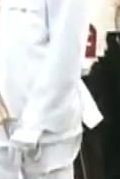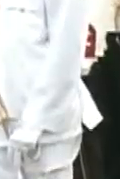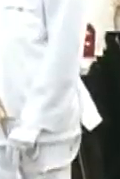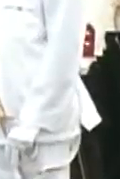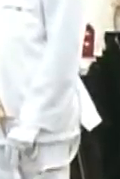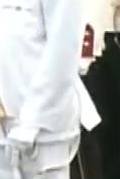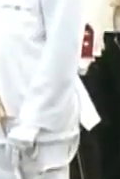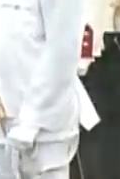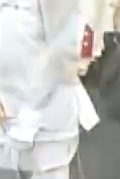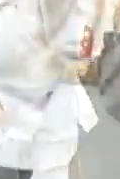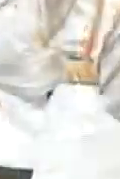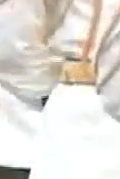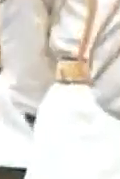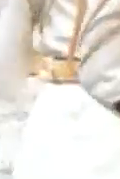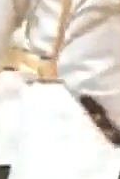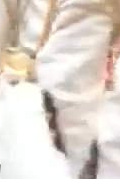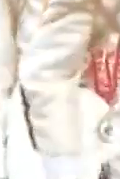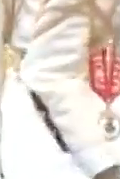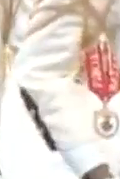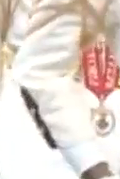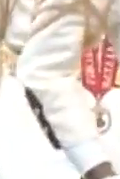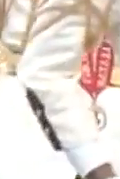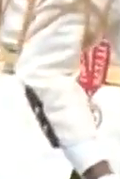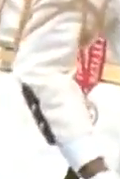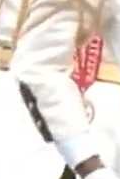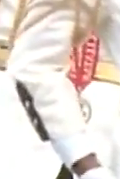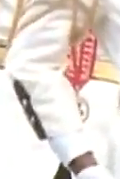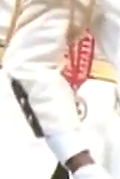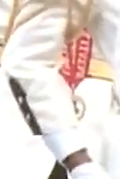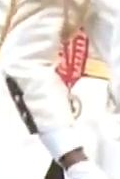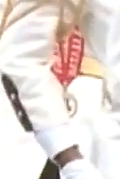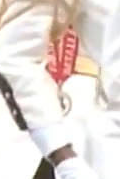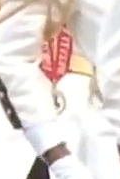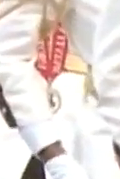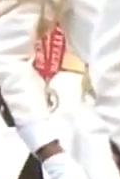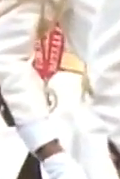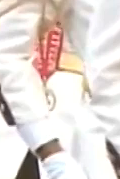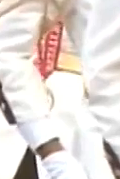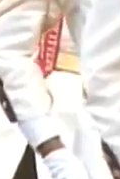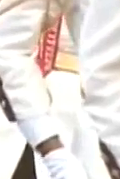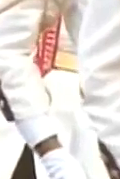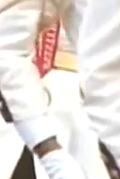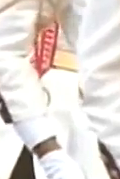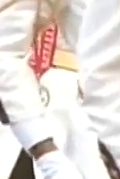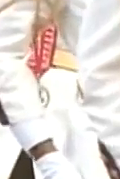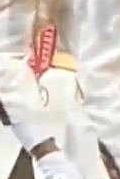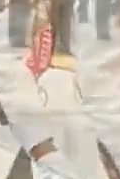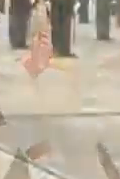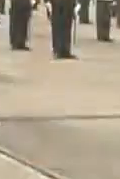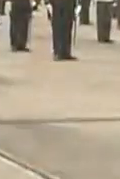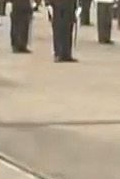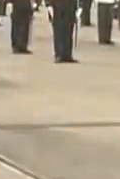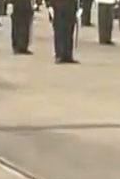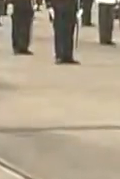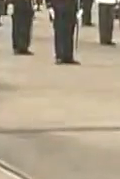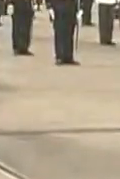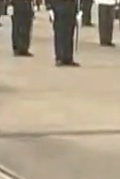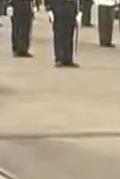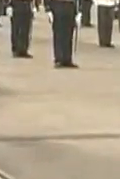¡Atención! ¡Fir! ¡Al hombro! ¡Ar!